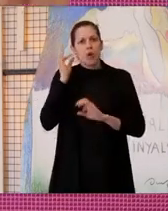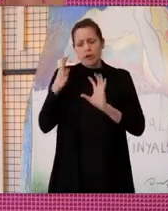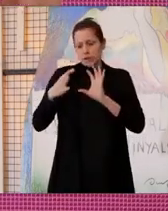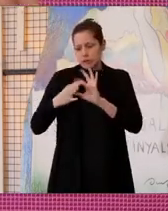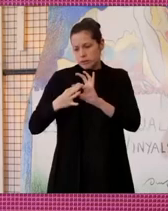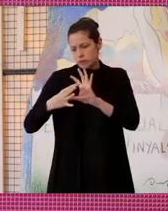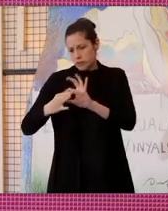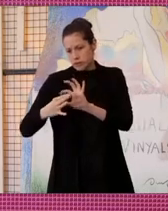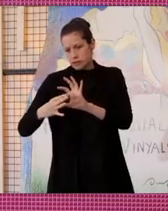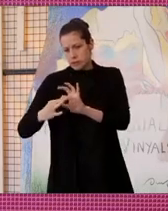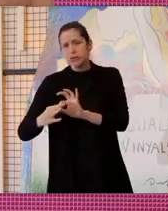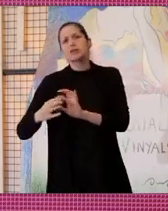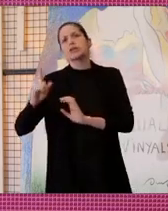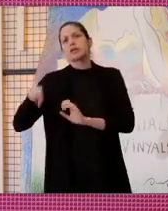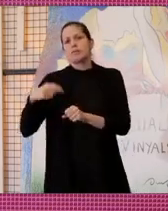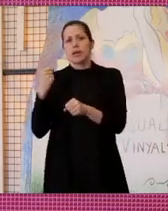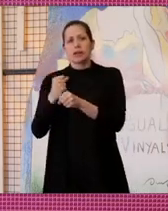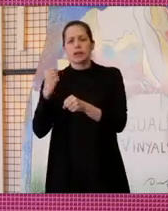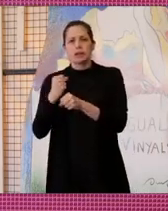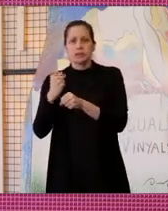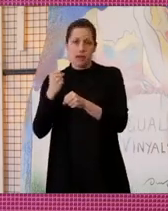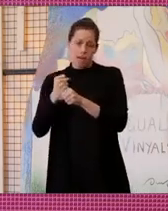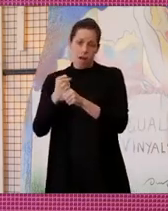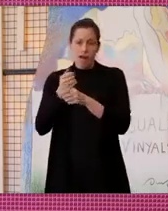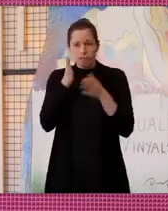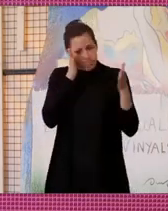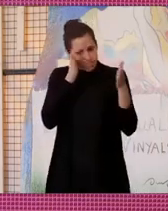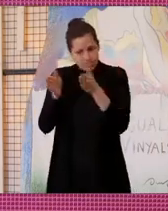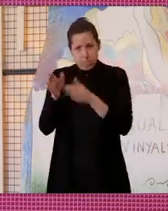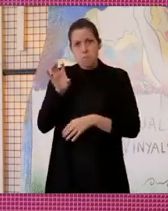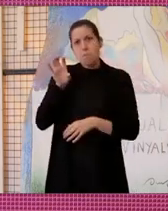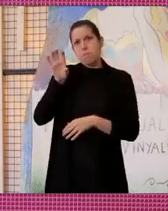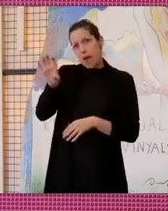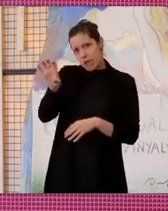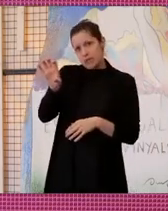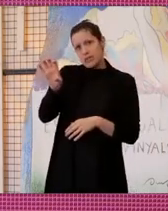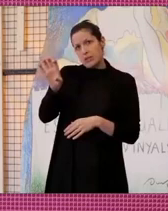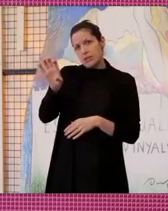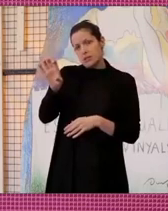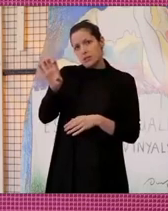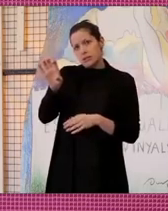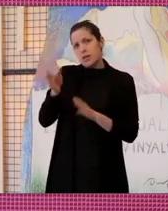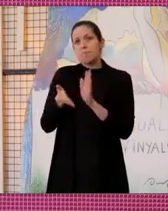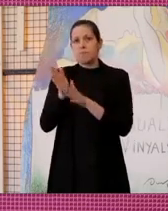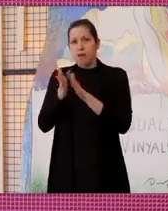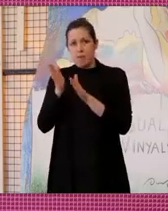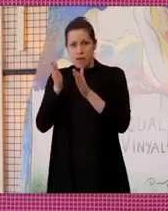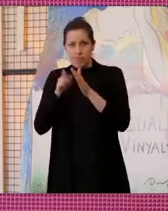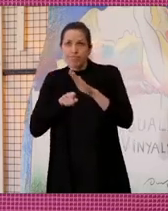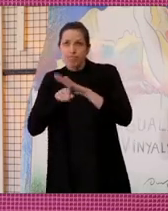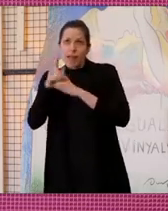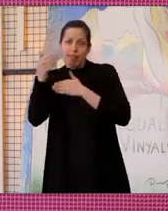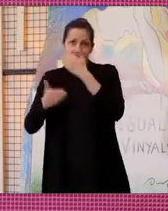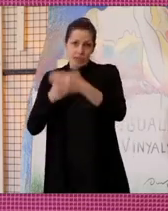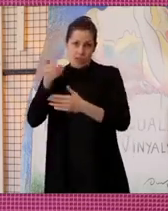para el para los países en vías de desarrollo como fondo de desarrollo sino que también trabaja por las